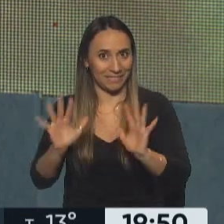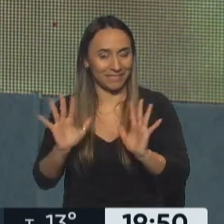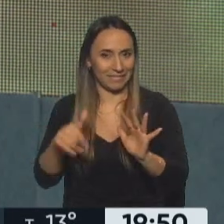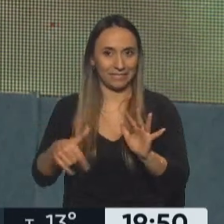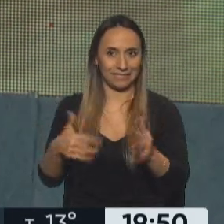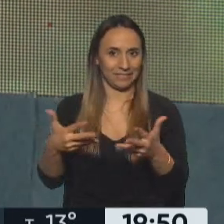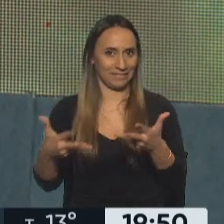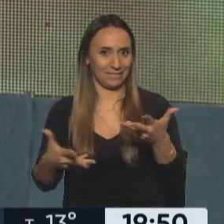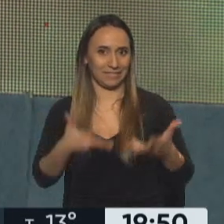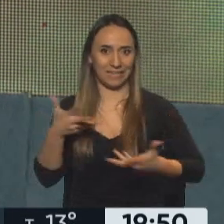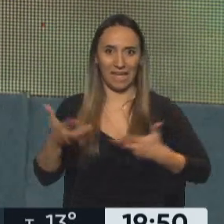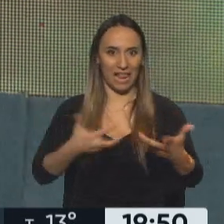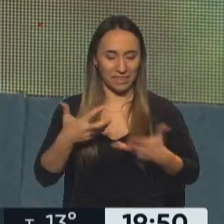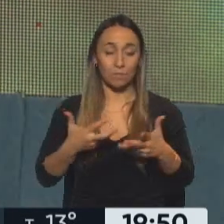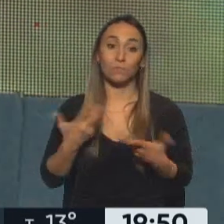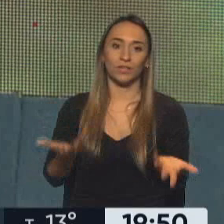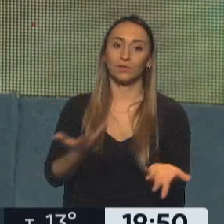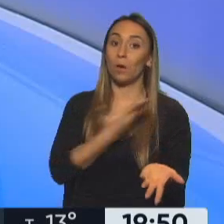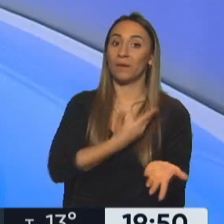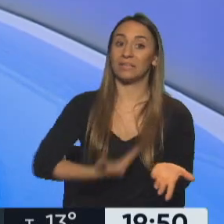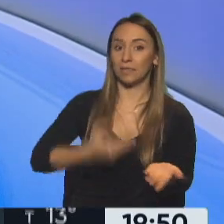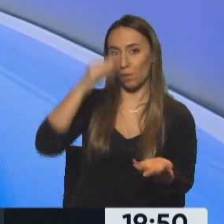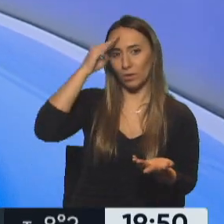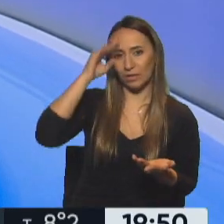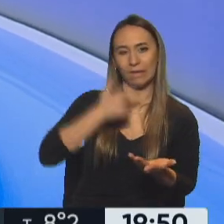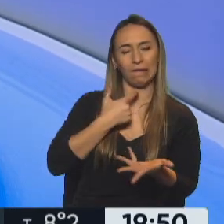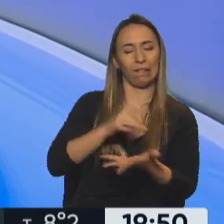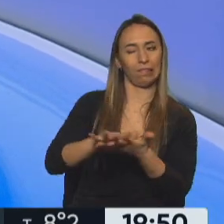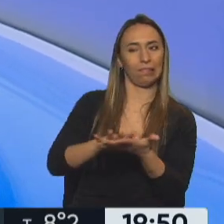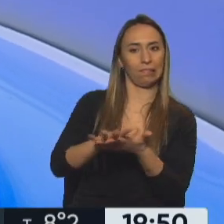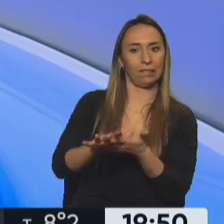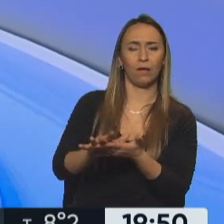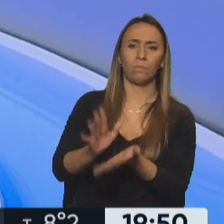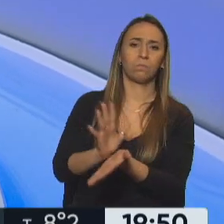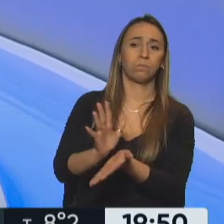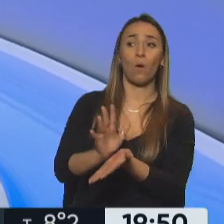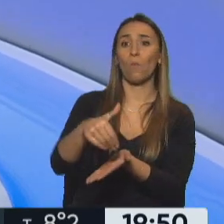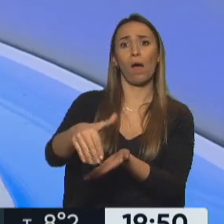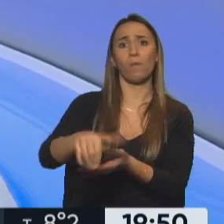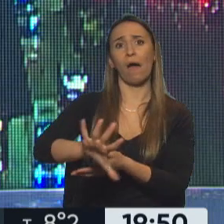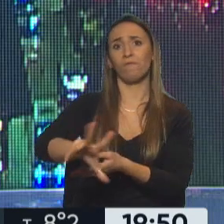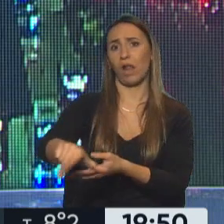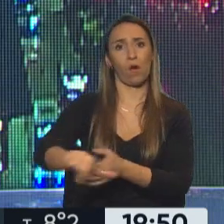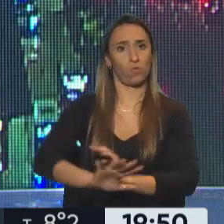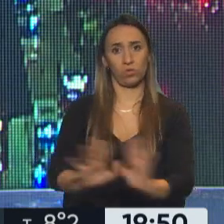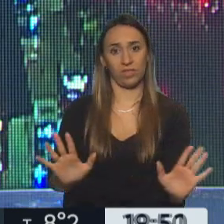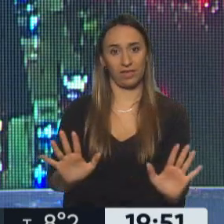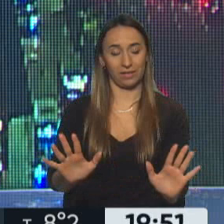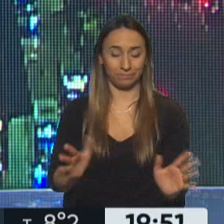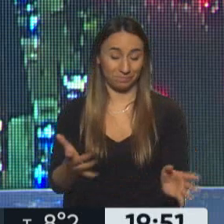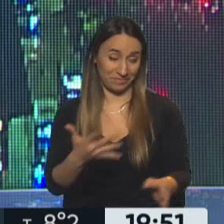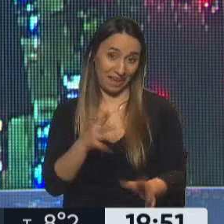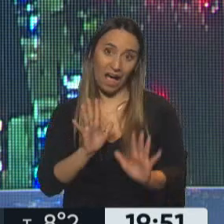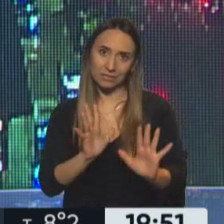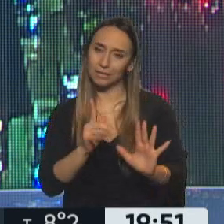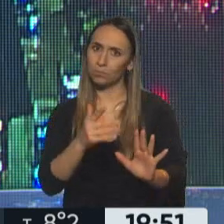clima electoral es que Bolsonaro quiere instalar la duda de un posible fraude, Leti. Sí, así lo viene sosteniendo